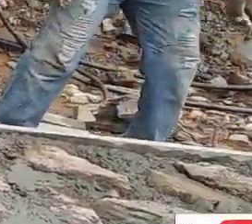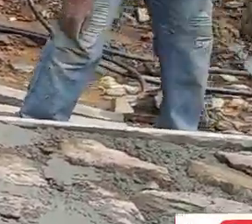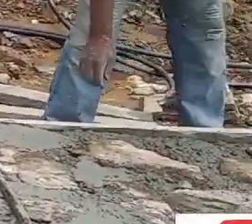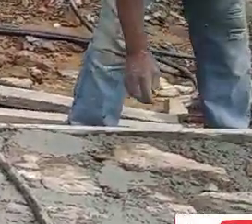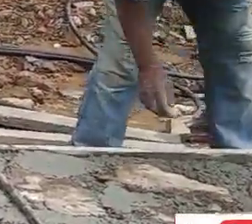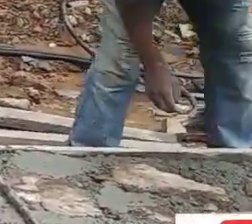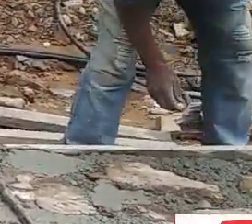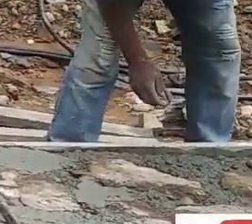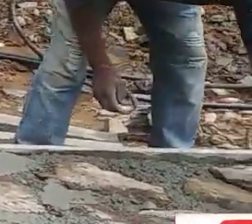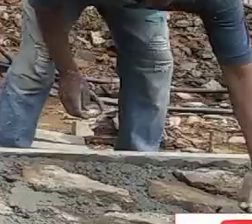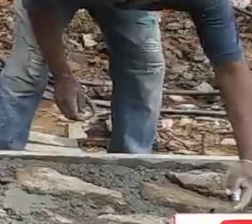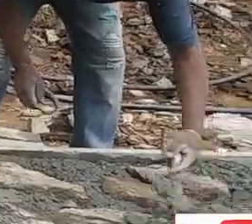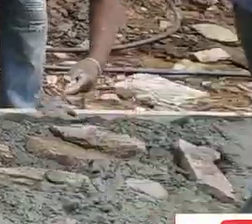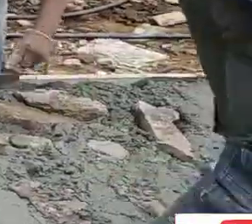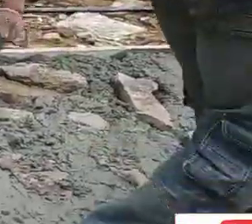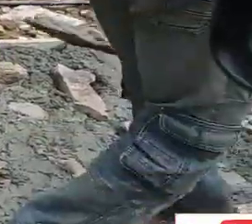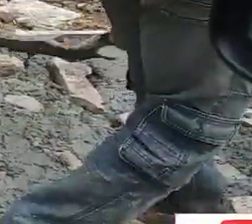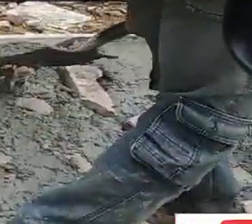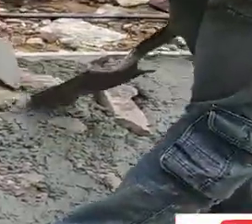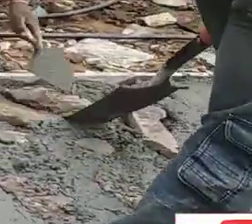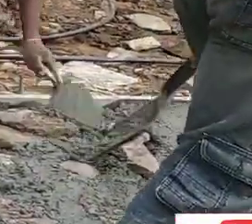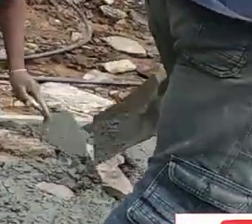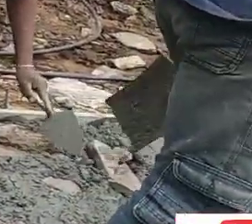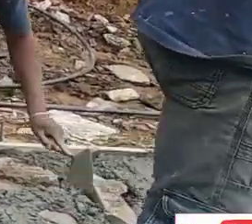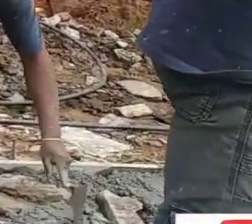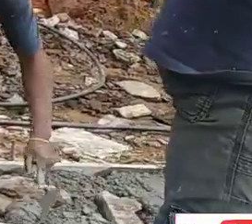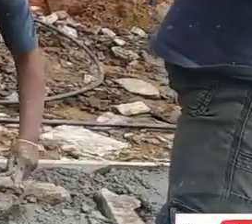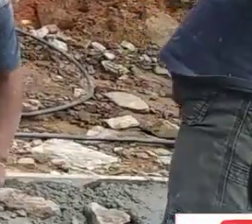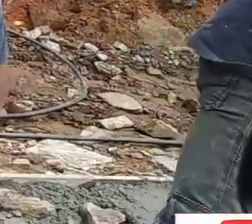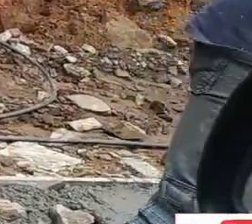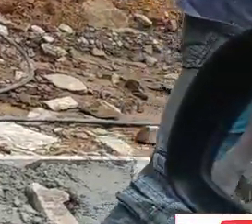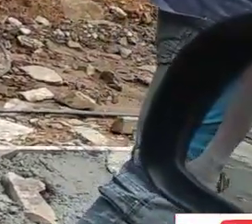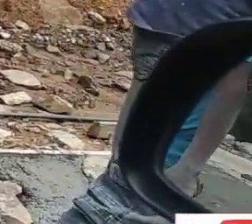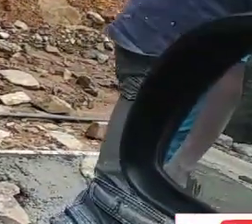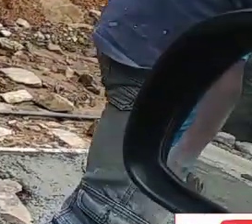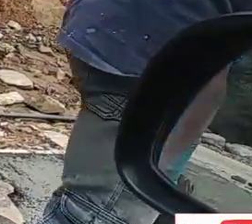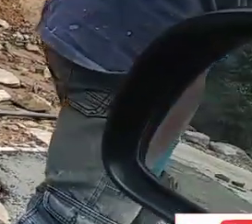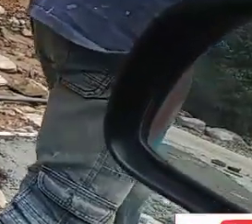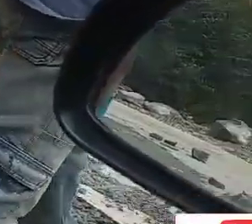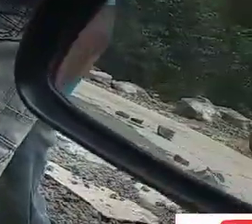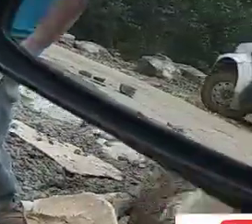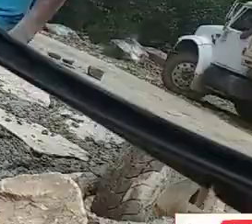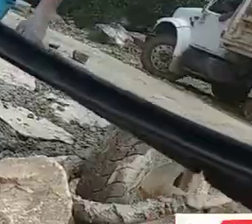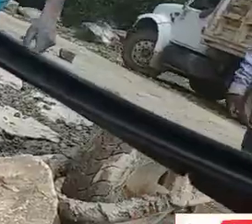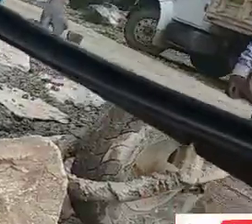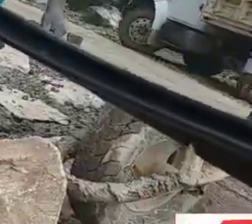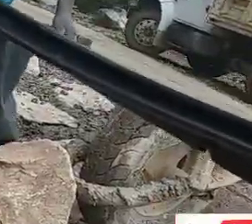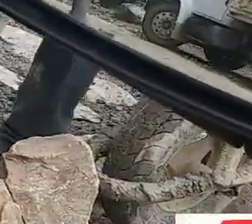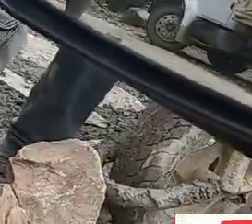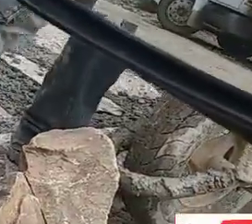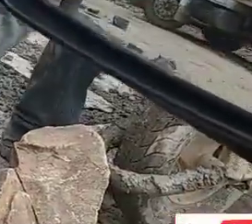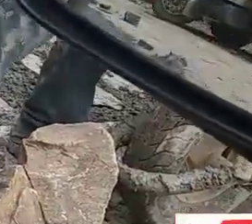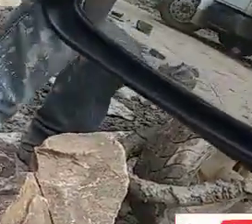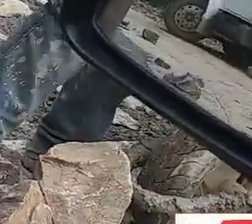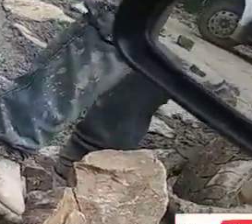Pinotepa Nacional, en la Costa Chica, reafirma la continuación de los trabajos de caminos artesanales construidos por